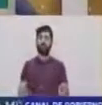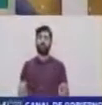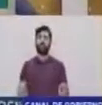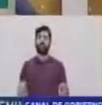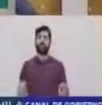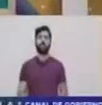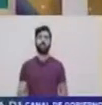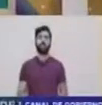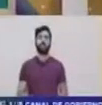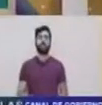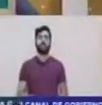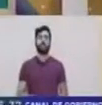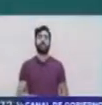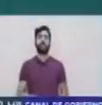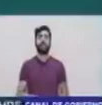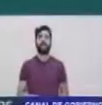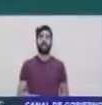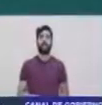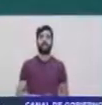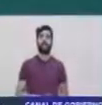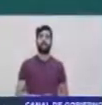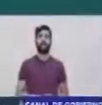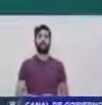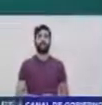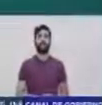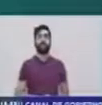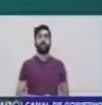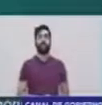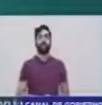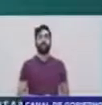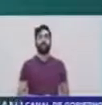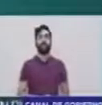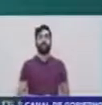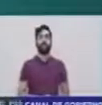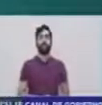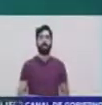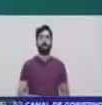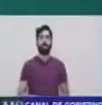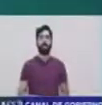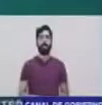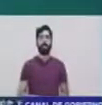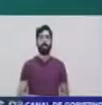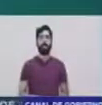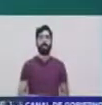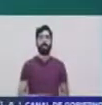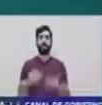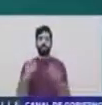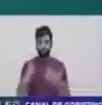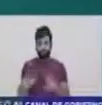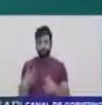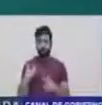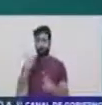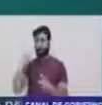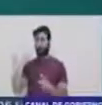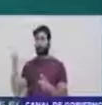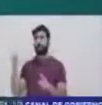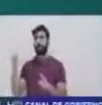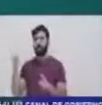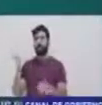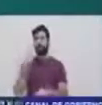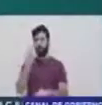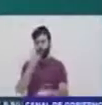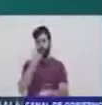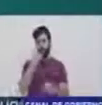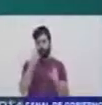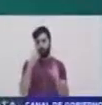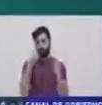solo teníamos que la diagonal era 40 centímetros. Nos piden el área y nos piden el perímetro. Eso es